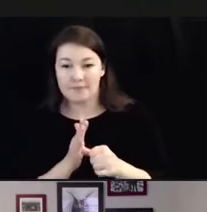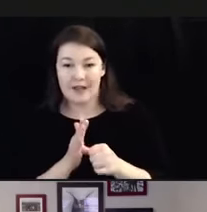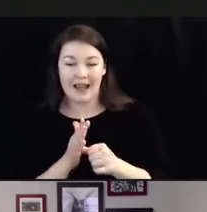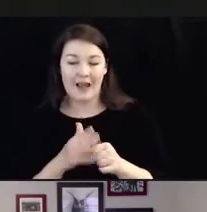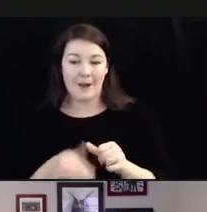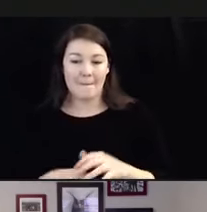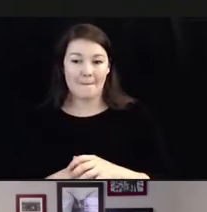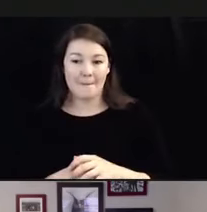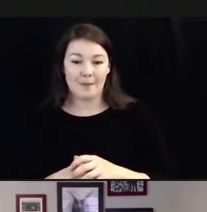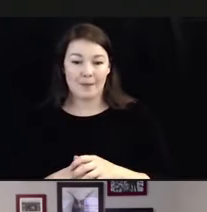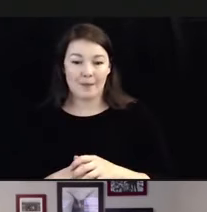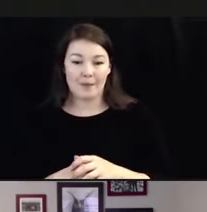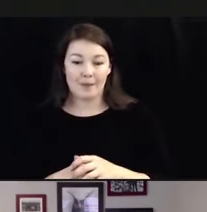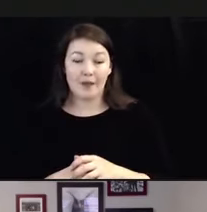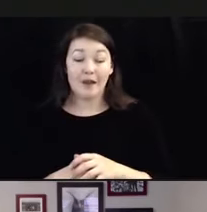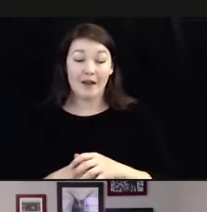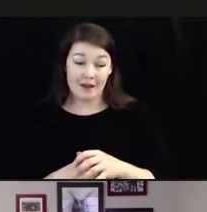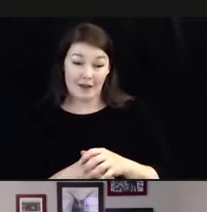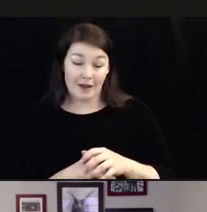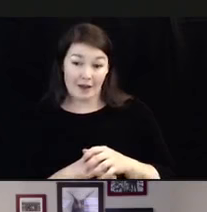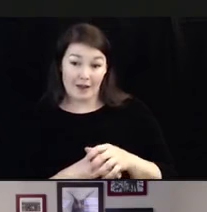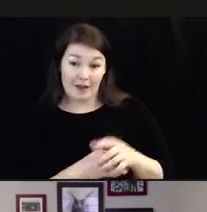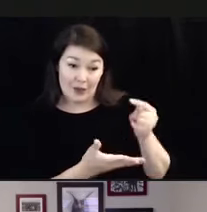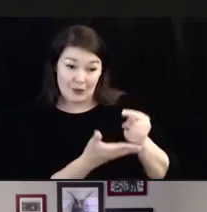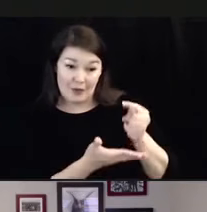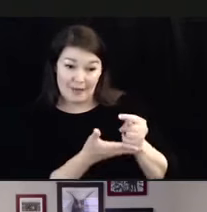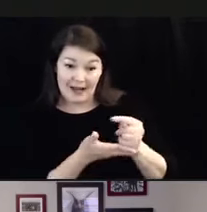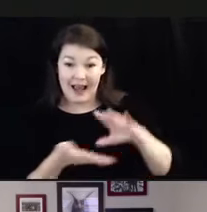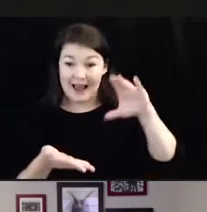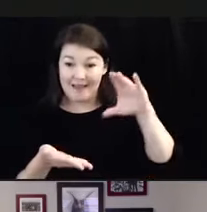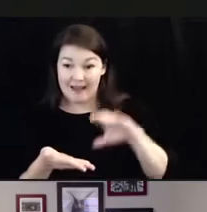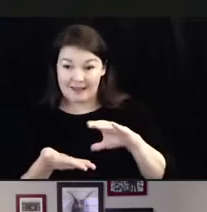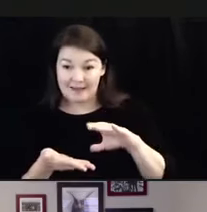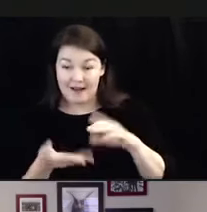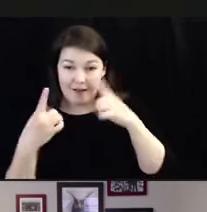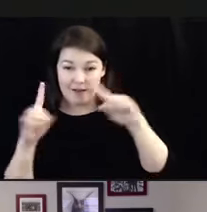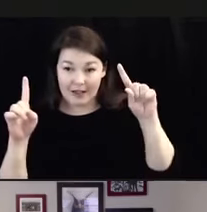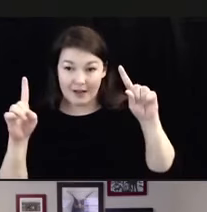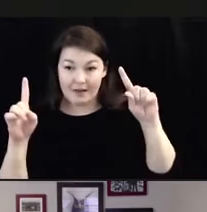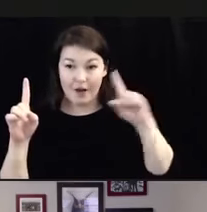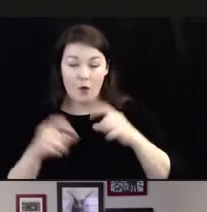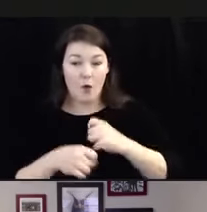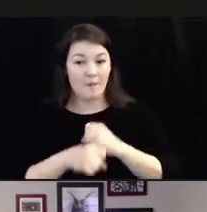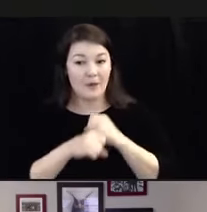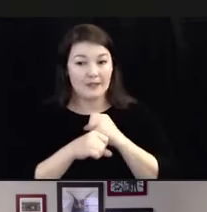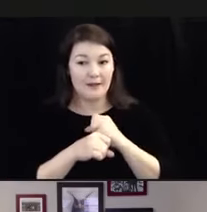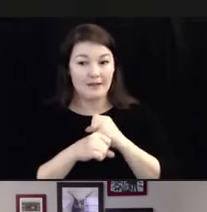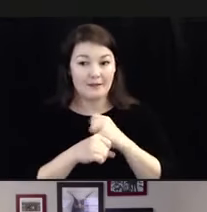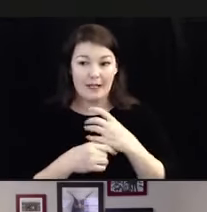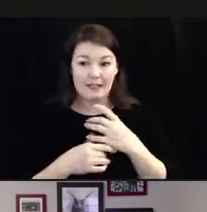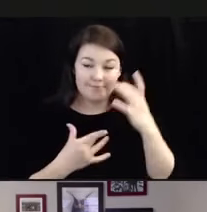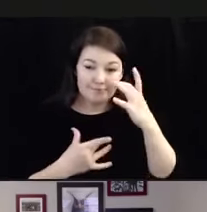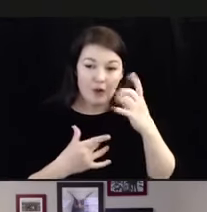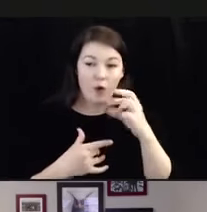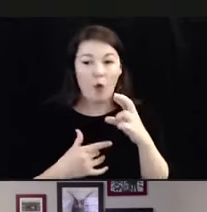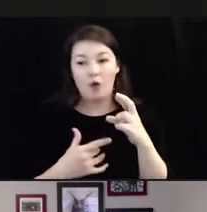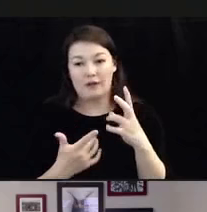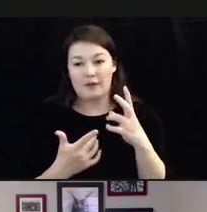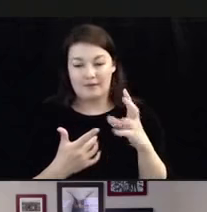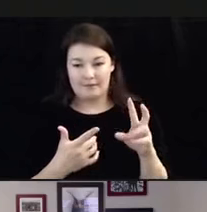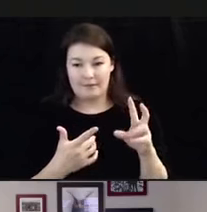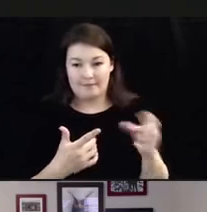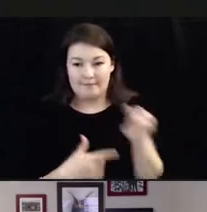nearly as effective as the vaccine in preventing hospitalizations or deaths in any age group. Next, we